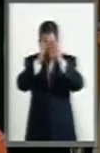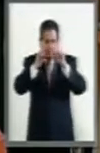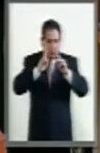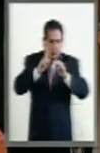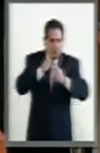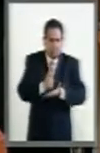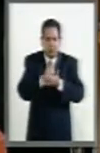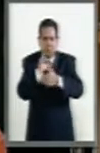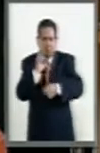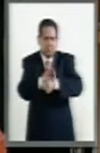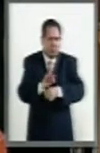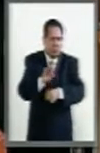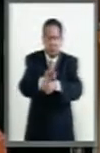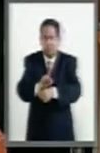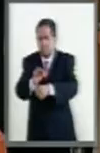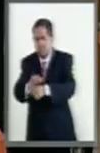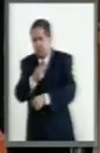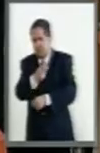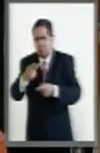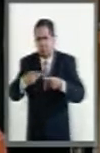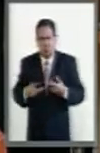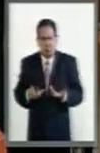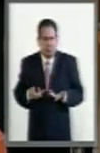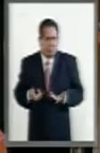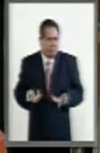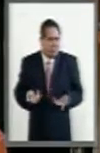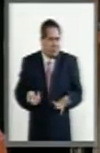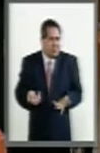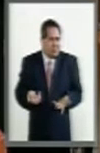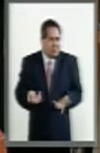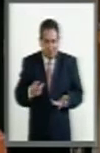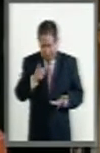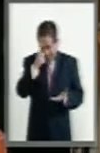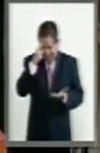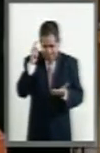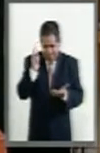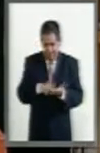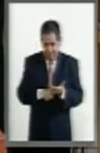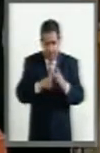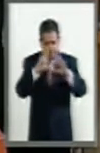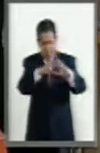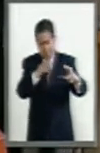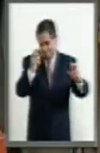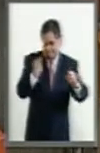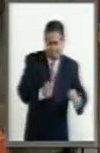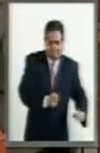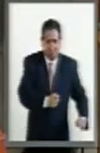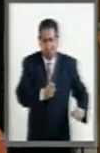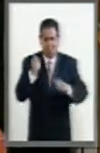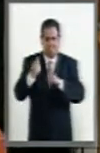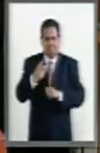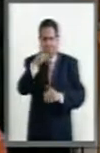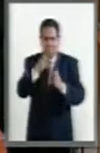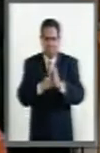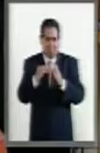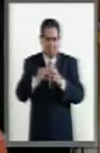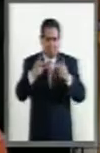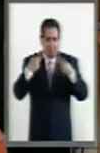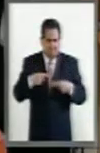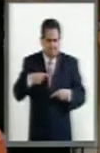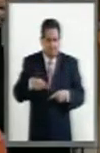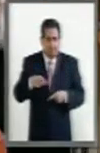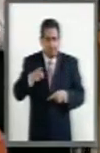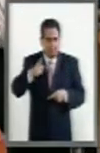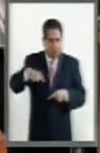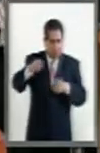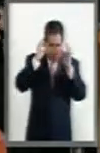brindar asesoría y apoyo a nuestros connacionales. ¿Creen ustedes que en una deportación masiva de 3 millones de